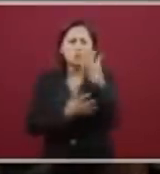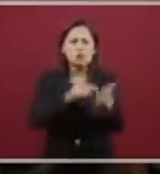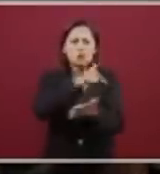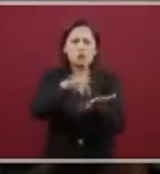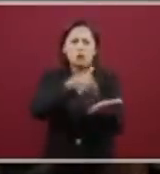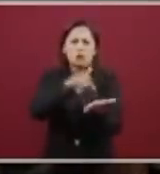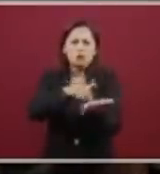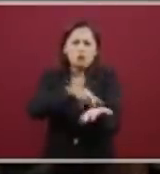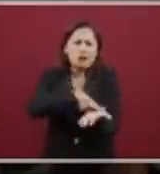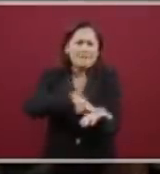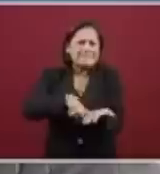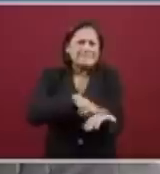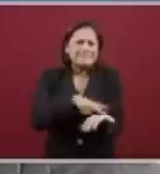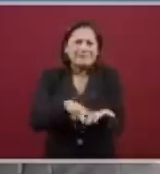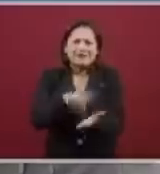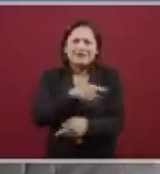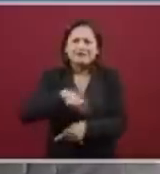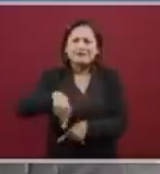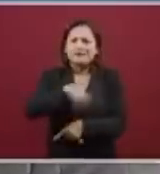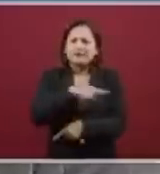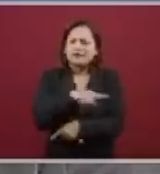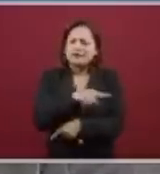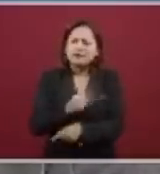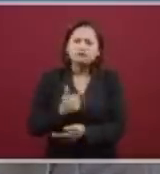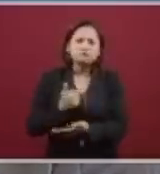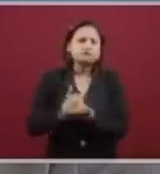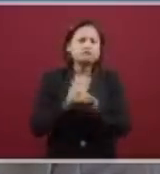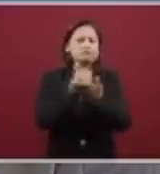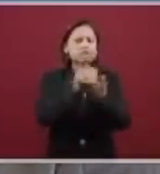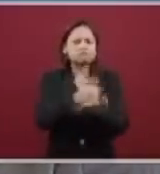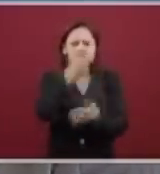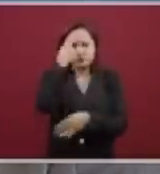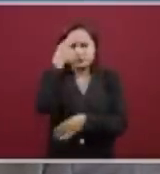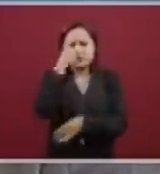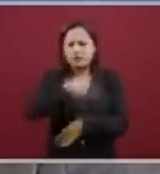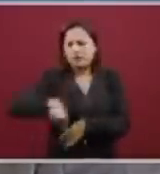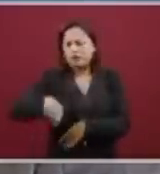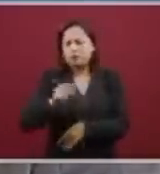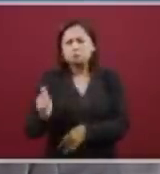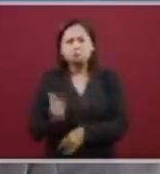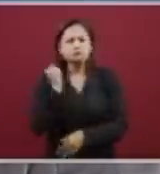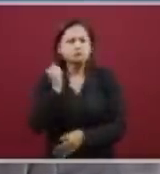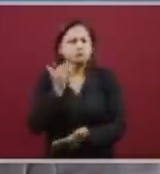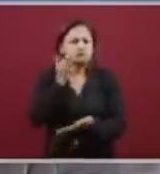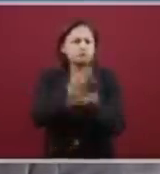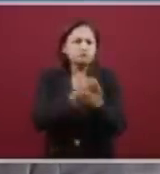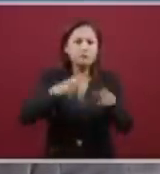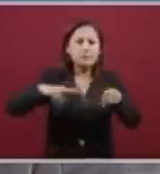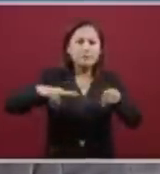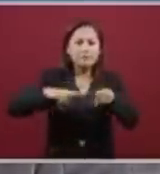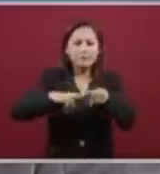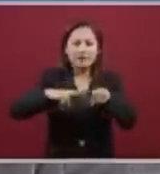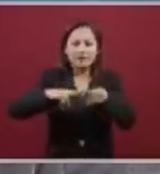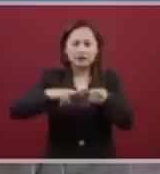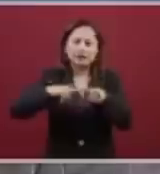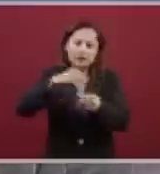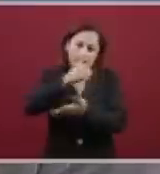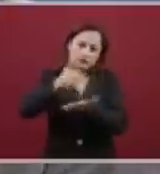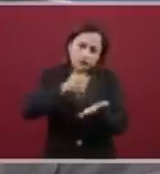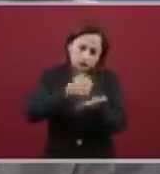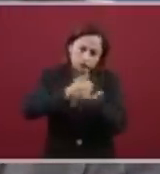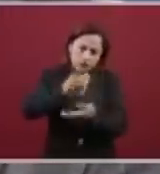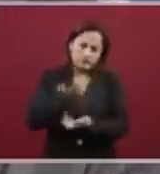espacio de parques urbanos y nos permitirá crear uno de los parques urbanos más grandes del mundo